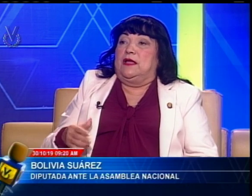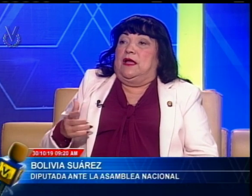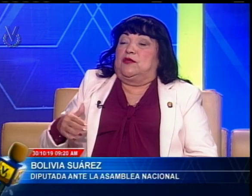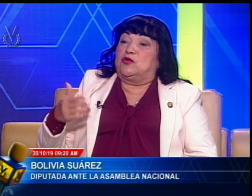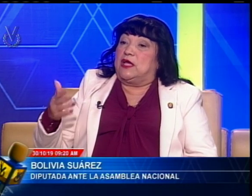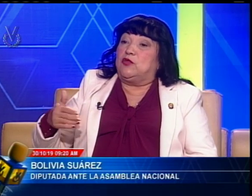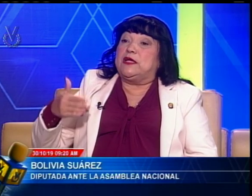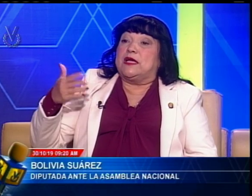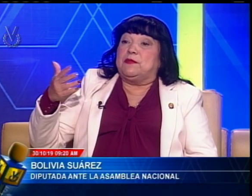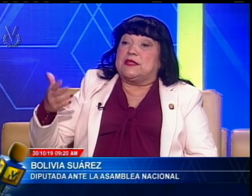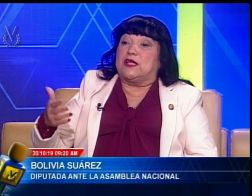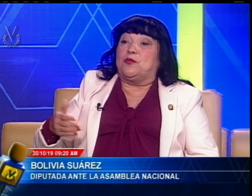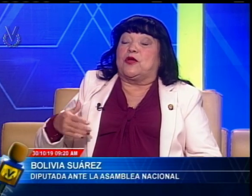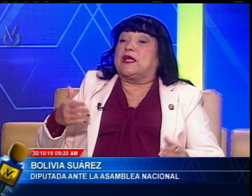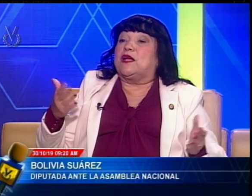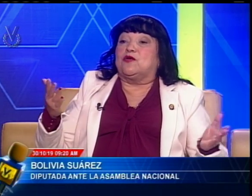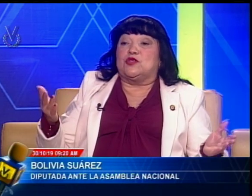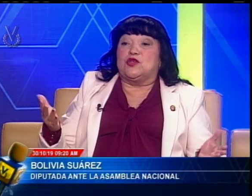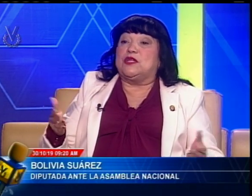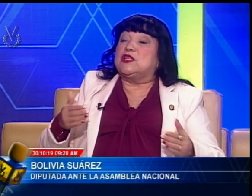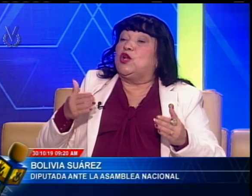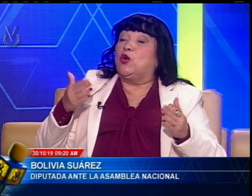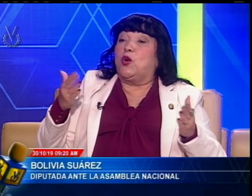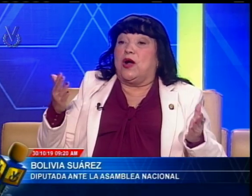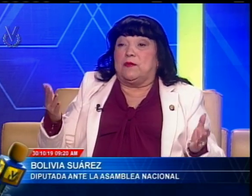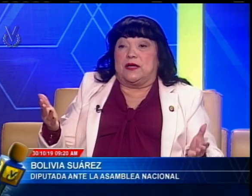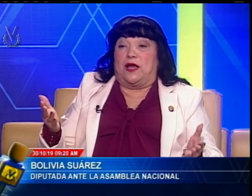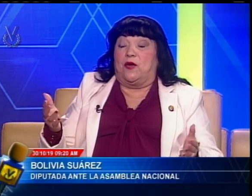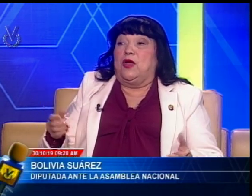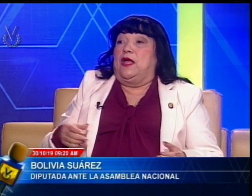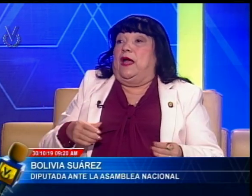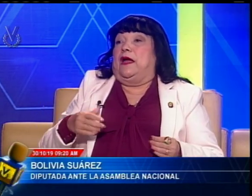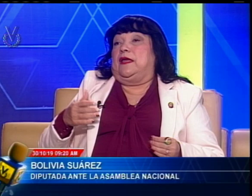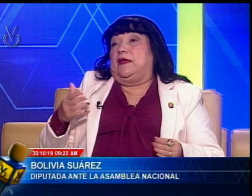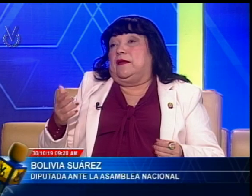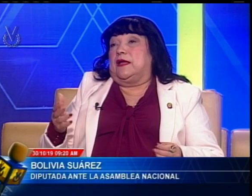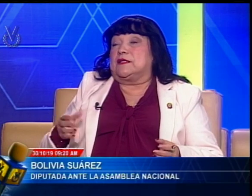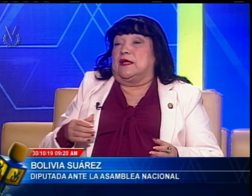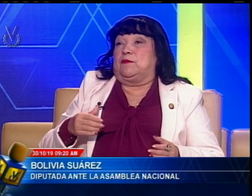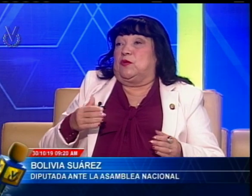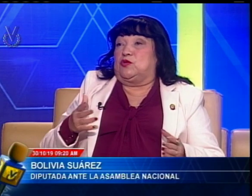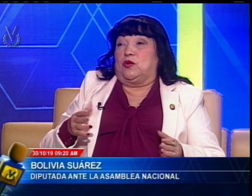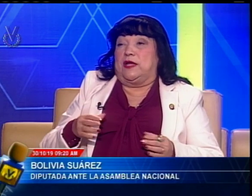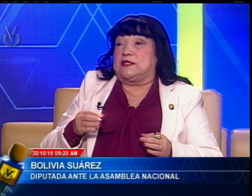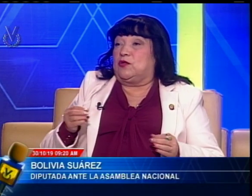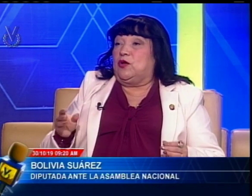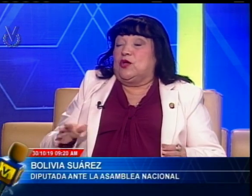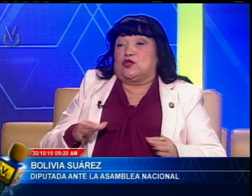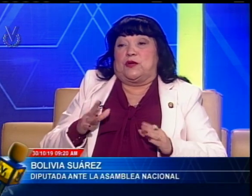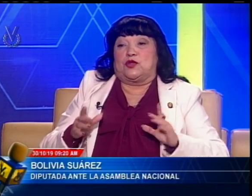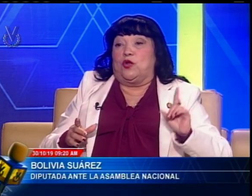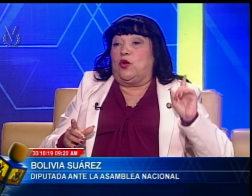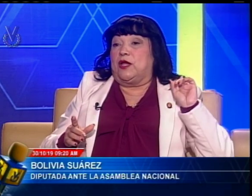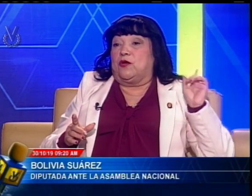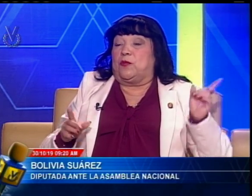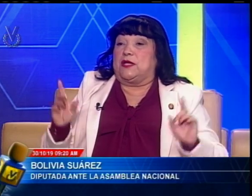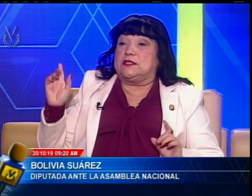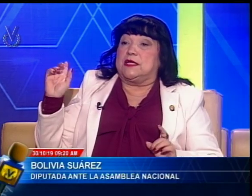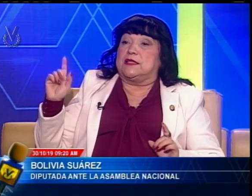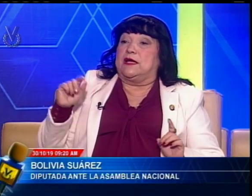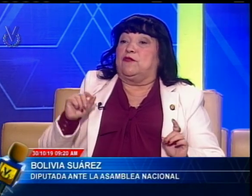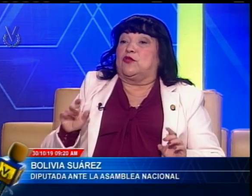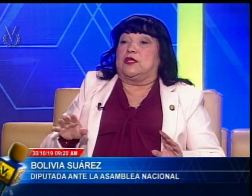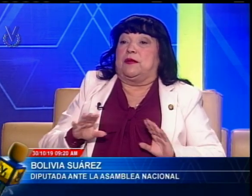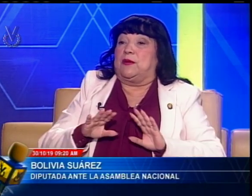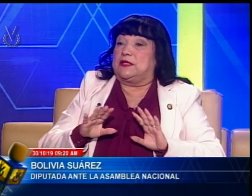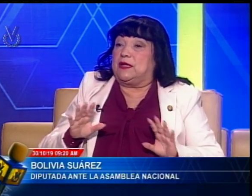vida. Eso se ha ido incrementando porque es que las condiciones no han variado. Hay mucho éxodo, sobre todo en los países